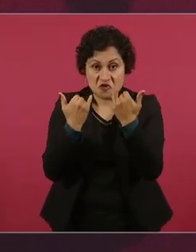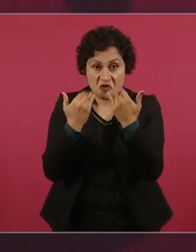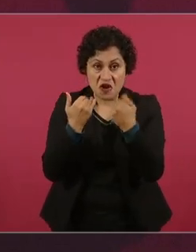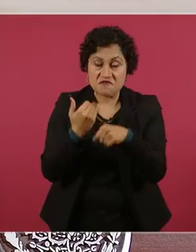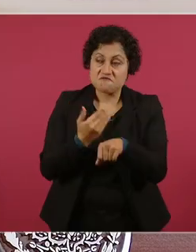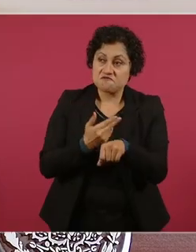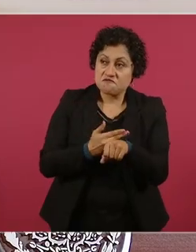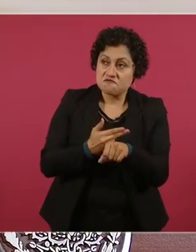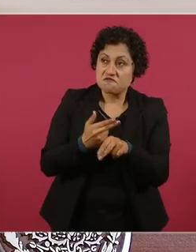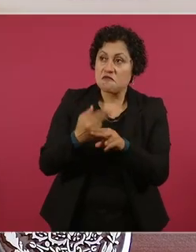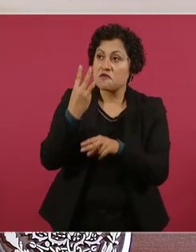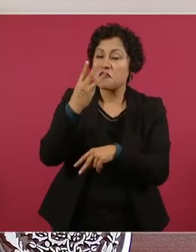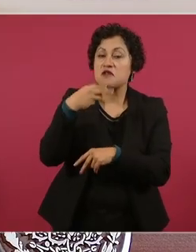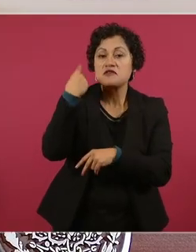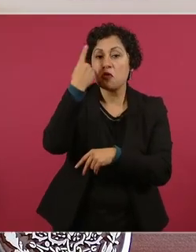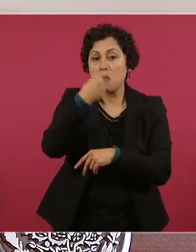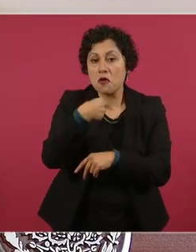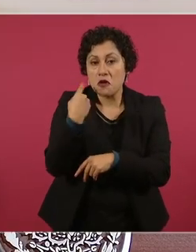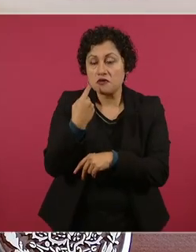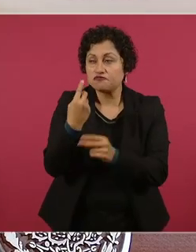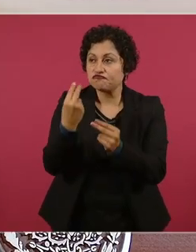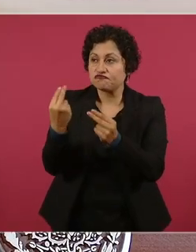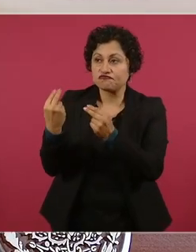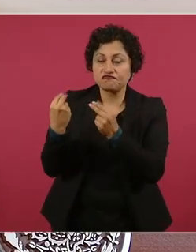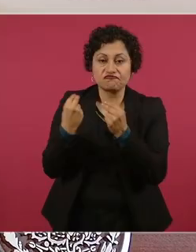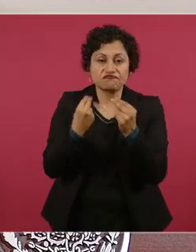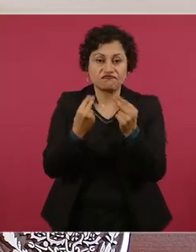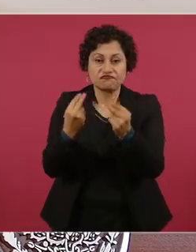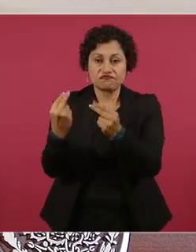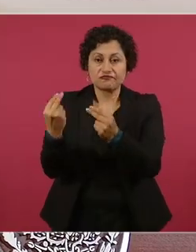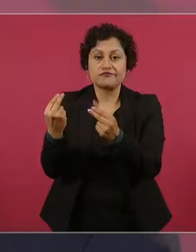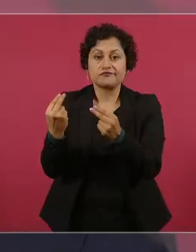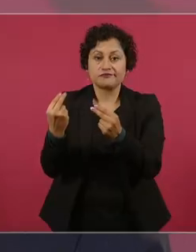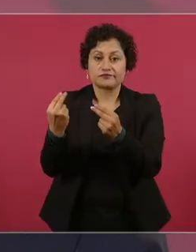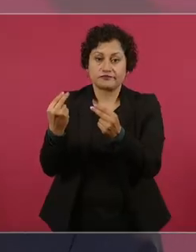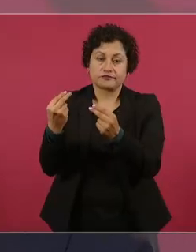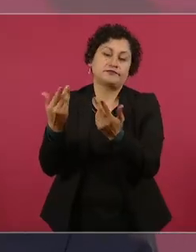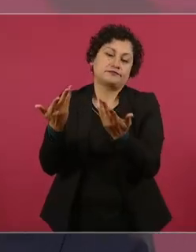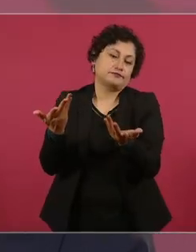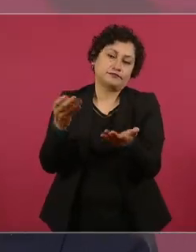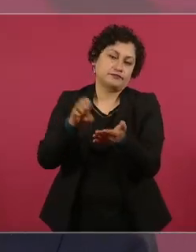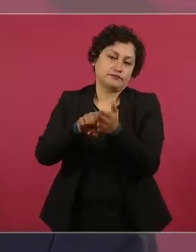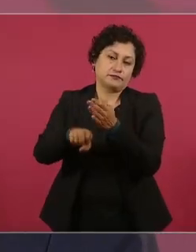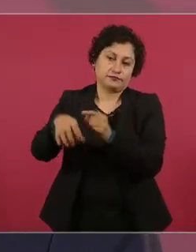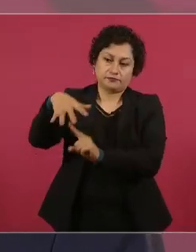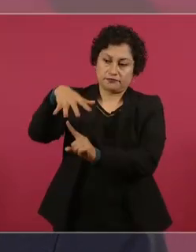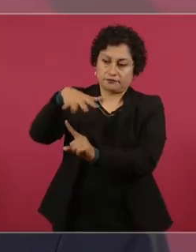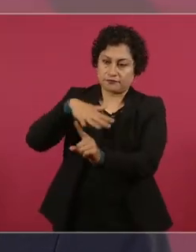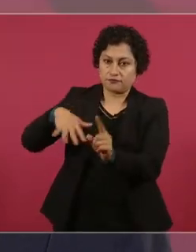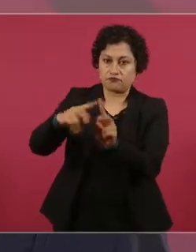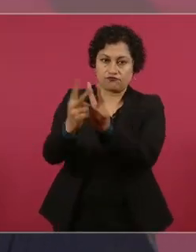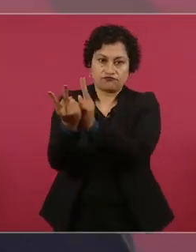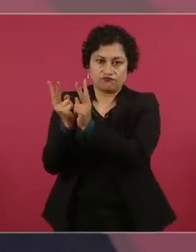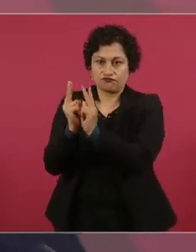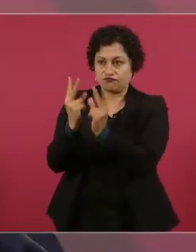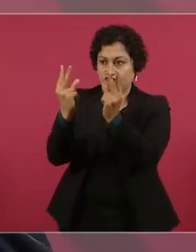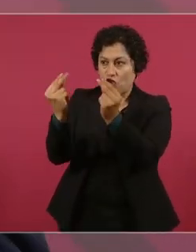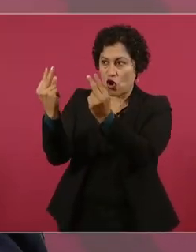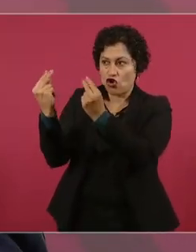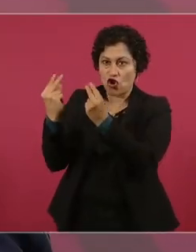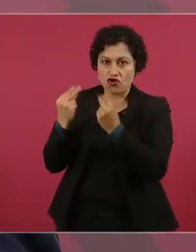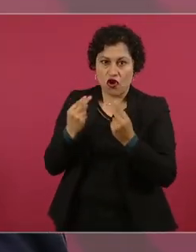medicamento en una clínica cercana, se envía